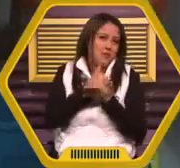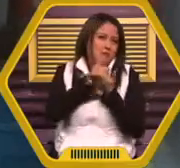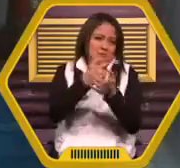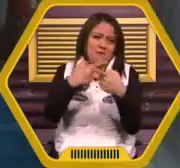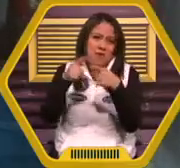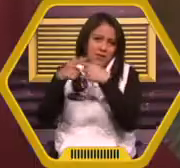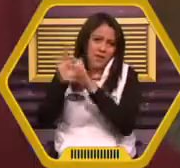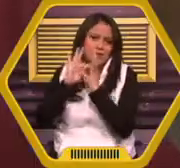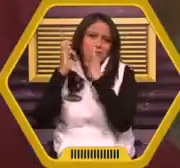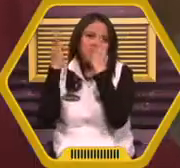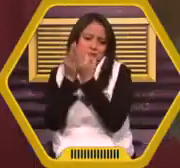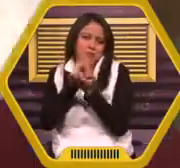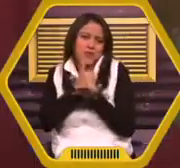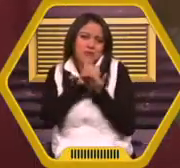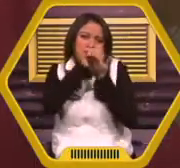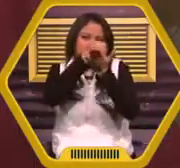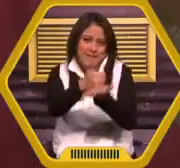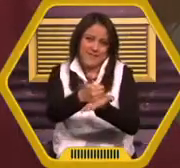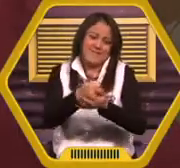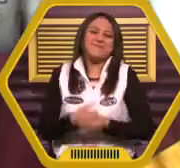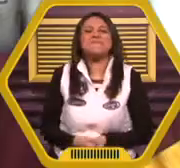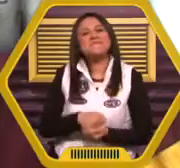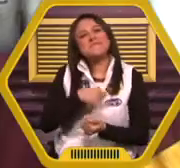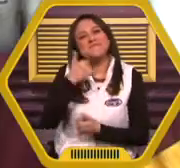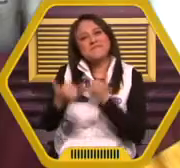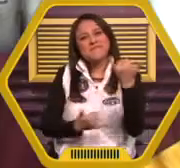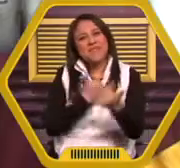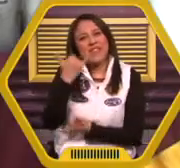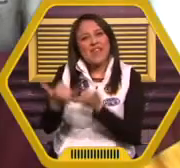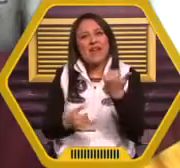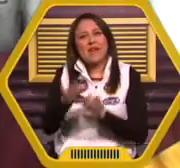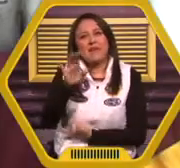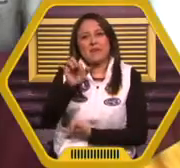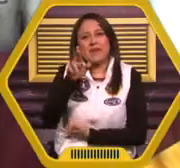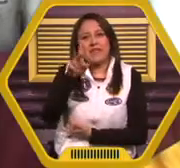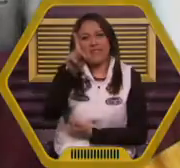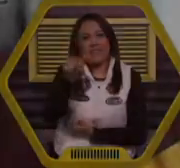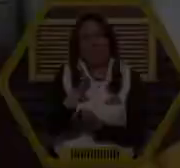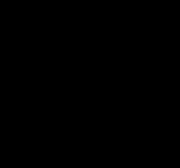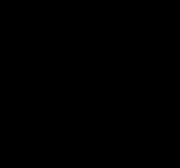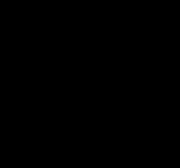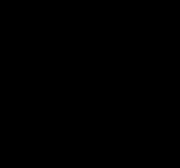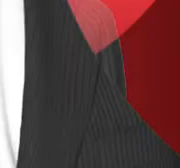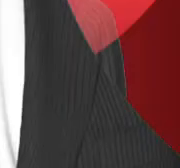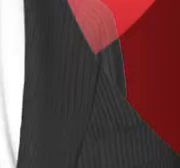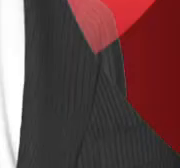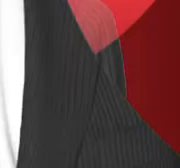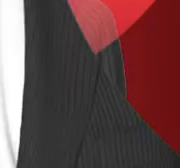formar parte de la tripulación. Para Juguetón, Brenda Cervantes.